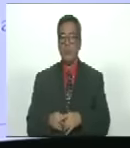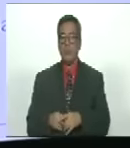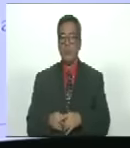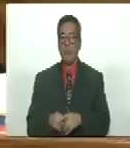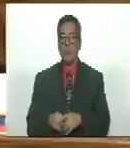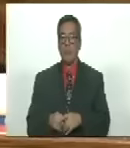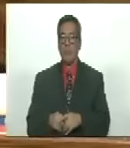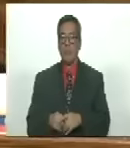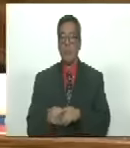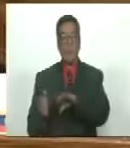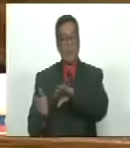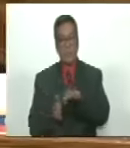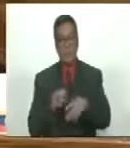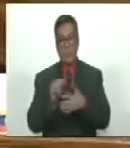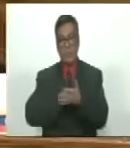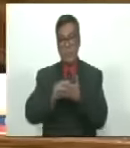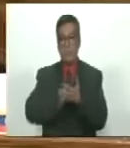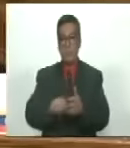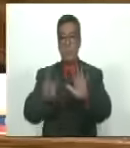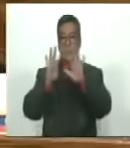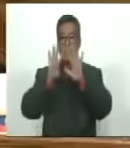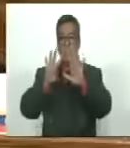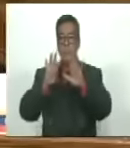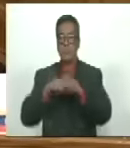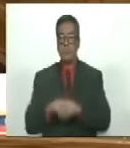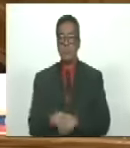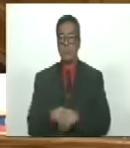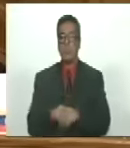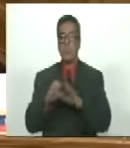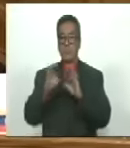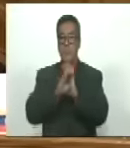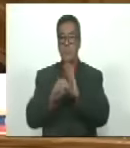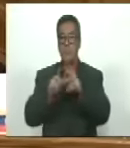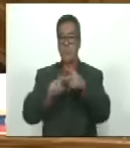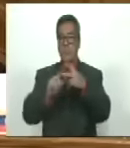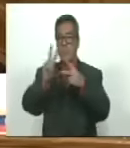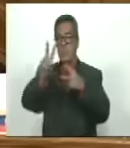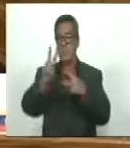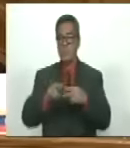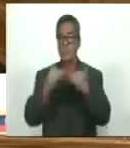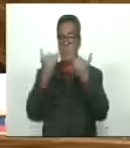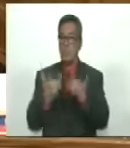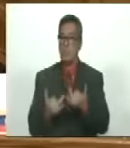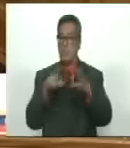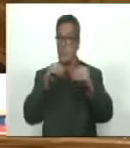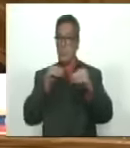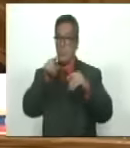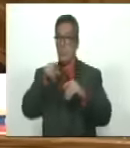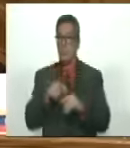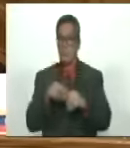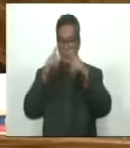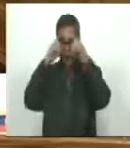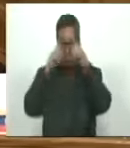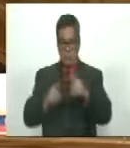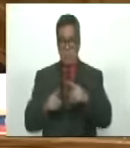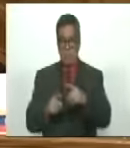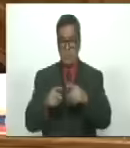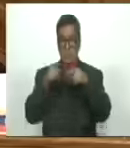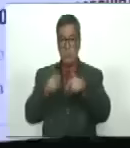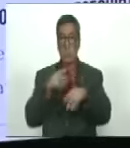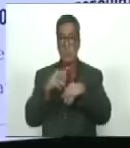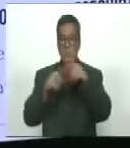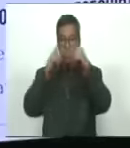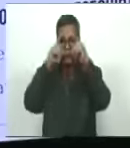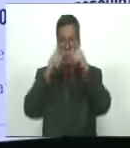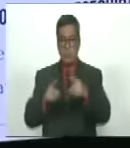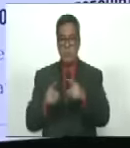Pasamos entonces al artículo 9, el capítulo segundo. Ya estamos hablando de las decisiones concretas, de las